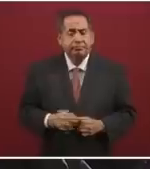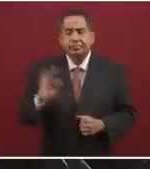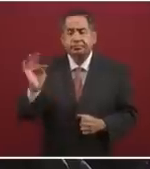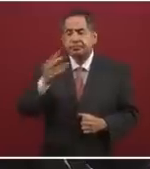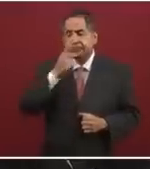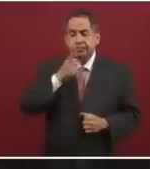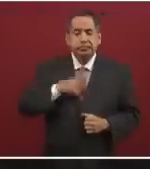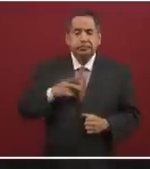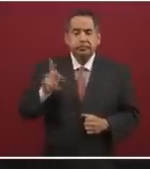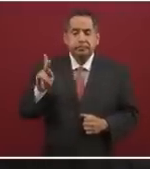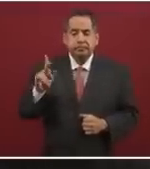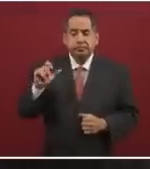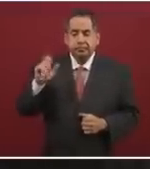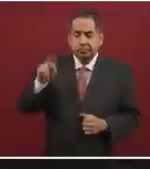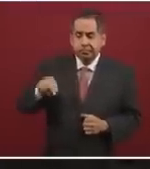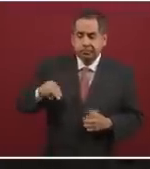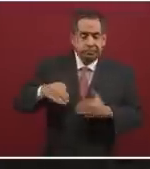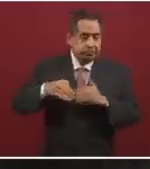¿cuál es el plan de gobierno?